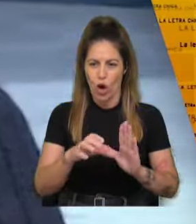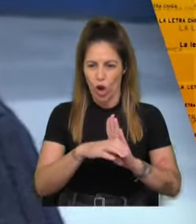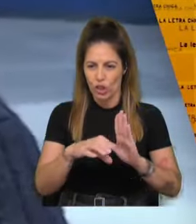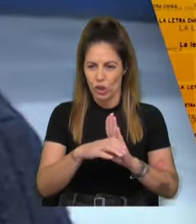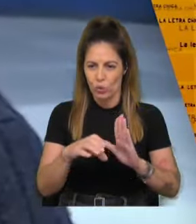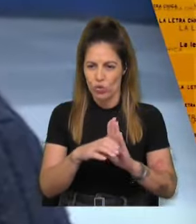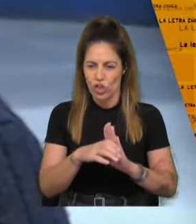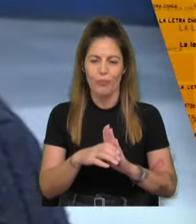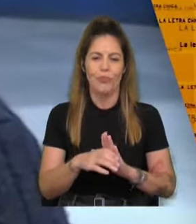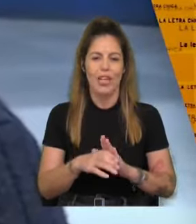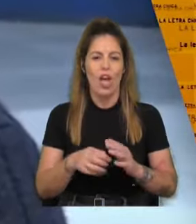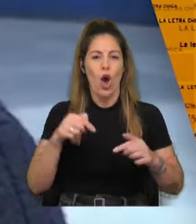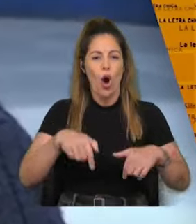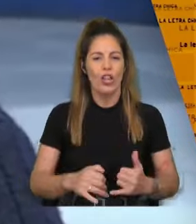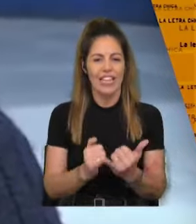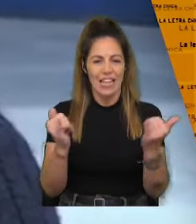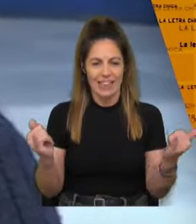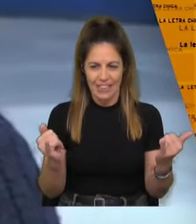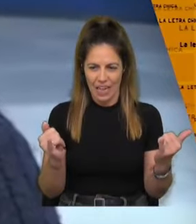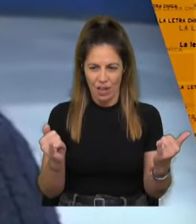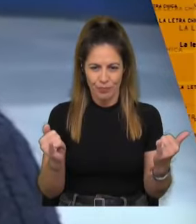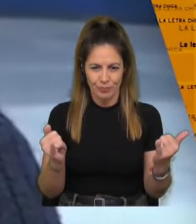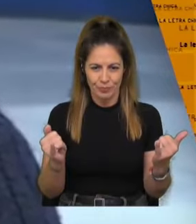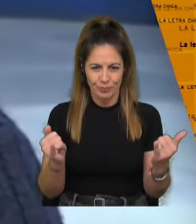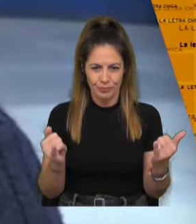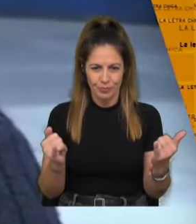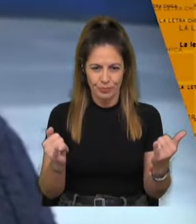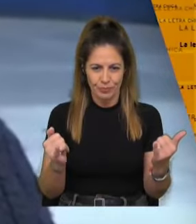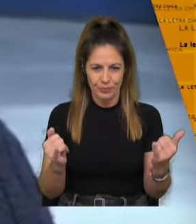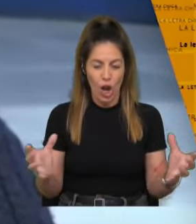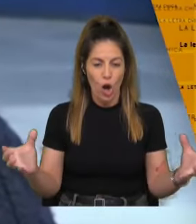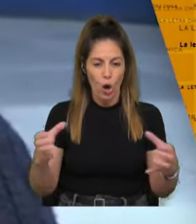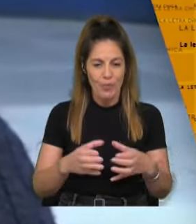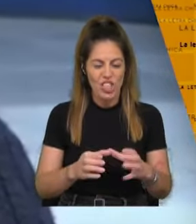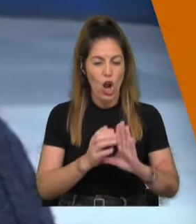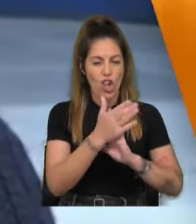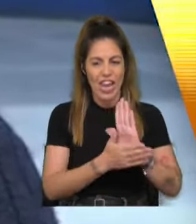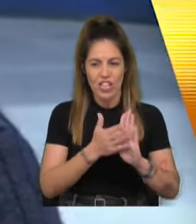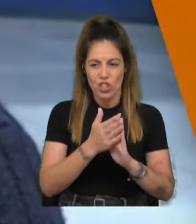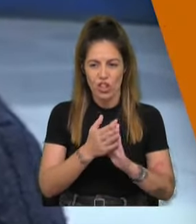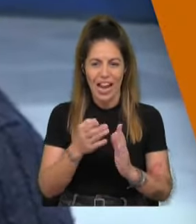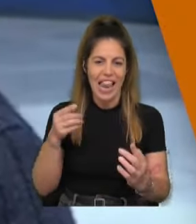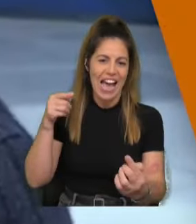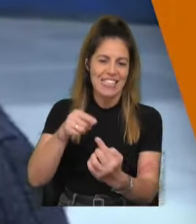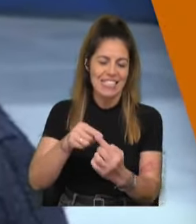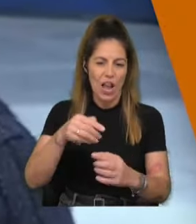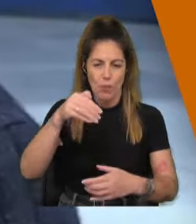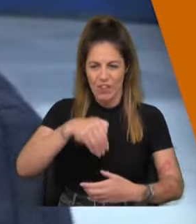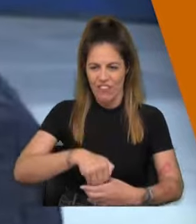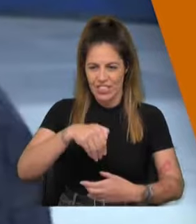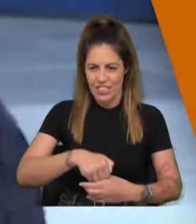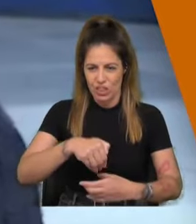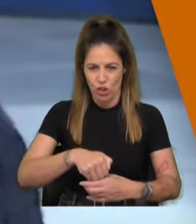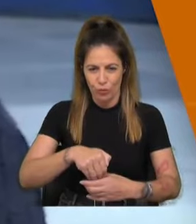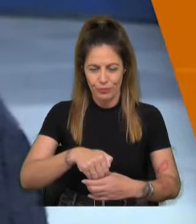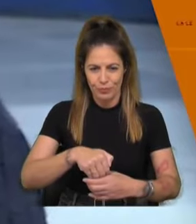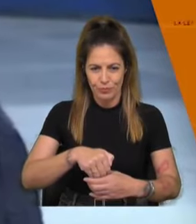estamos en el día de hoy instalando la Comisión Nacional hacia el plebiscito bajo